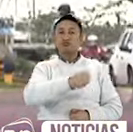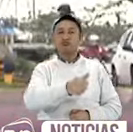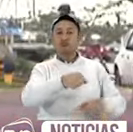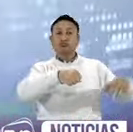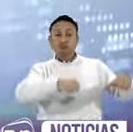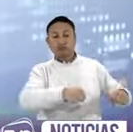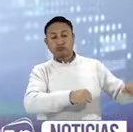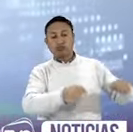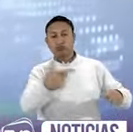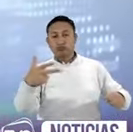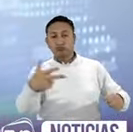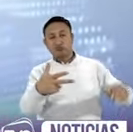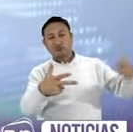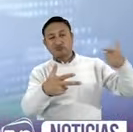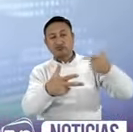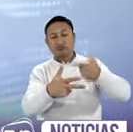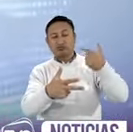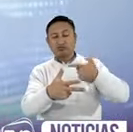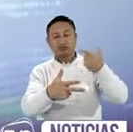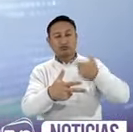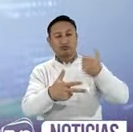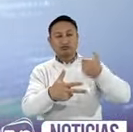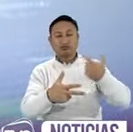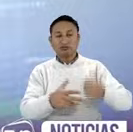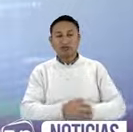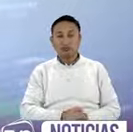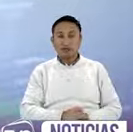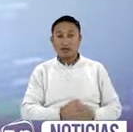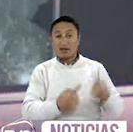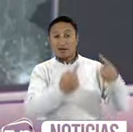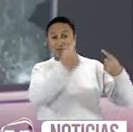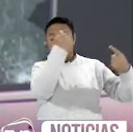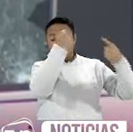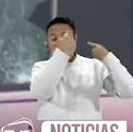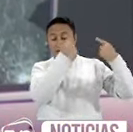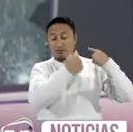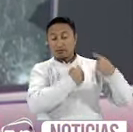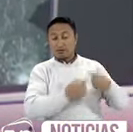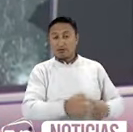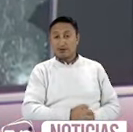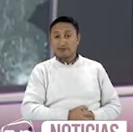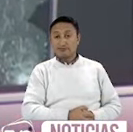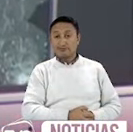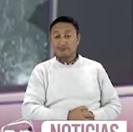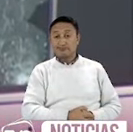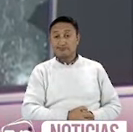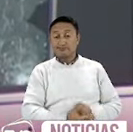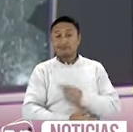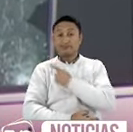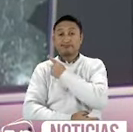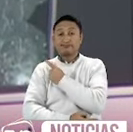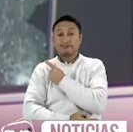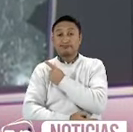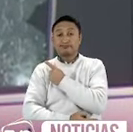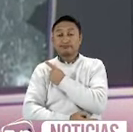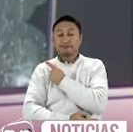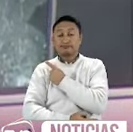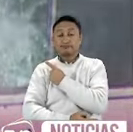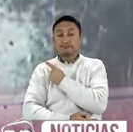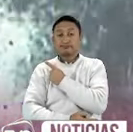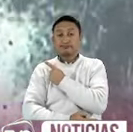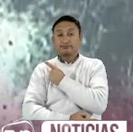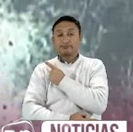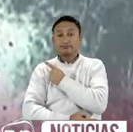los sicarios que le propinaron los disparos directo a la cabeza. En la ventana del automotor, del lado del